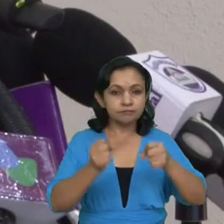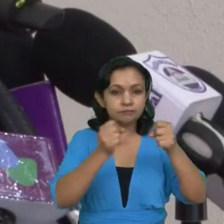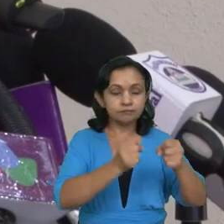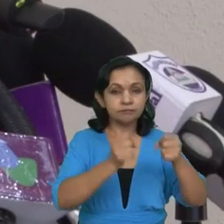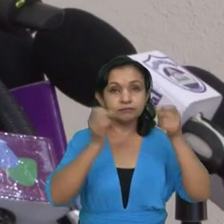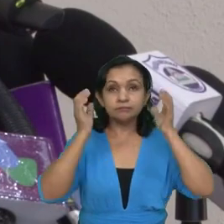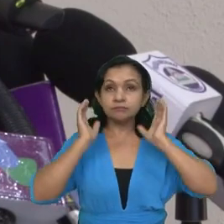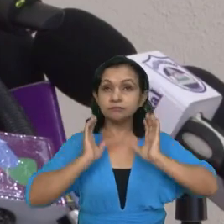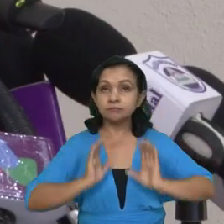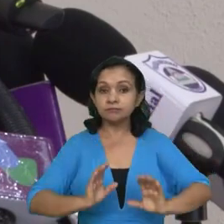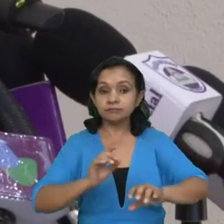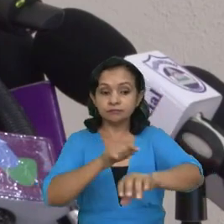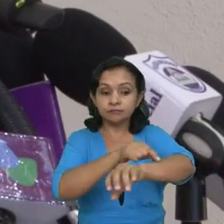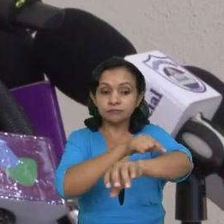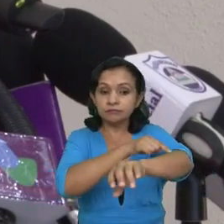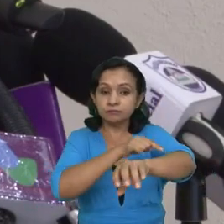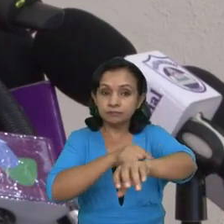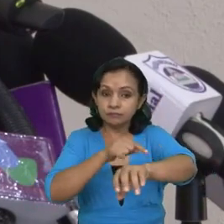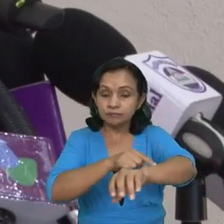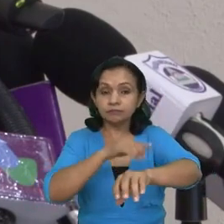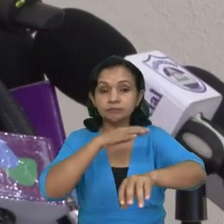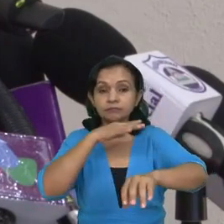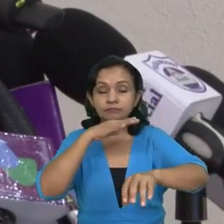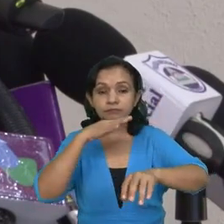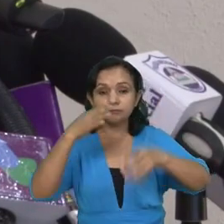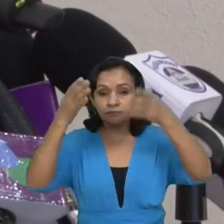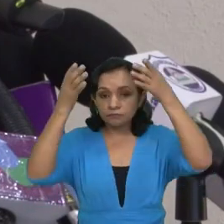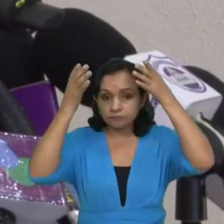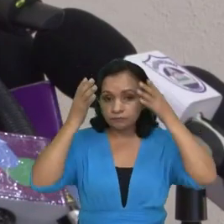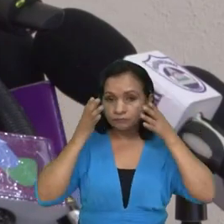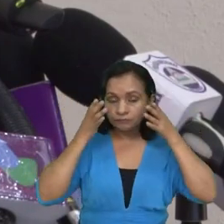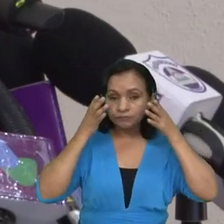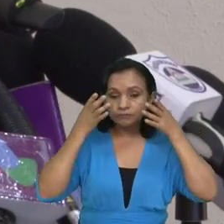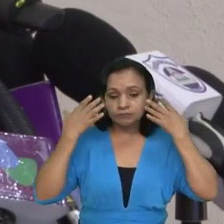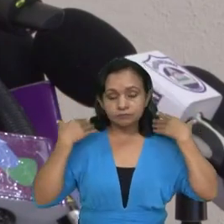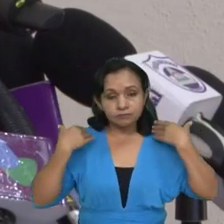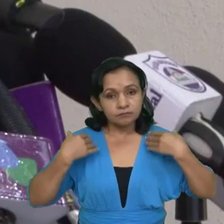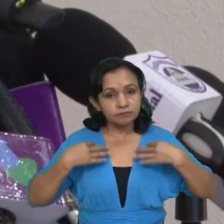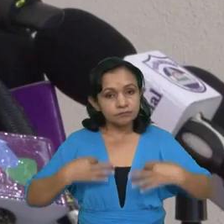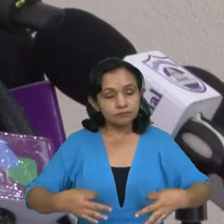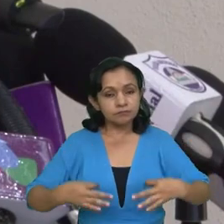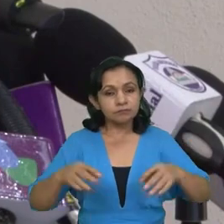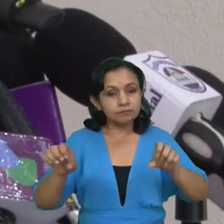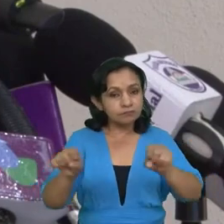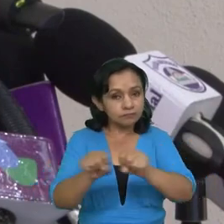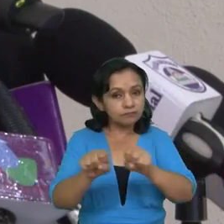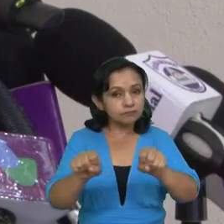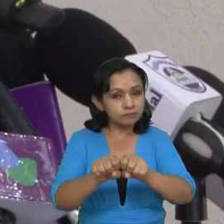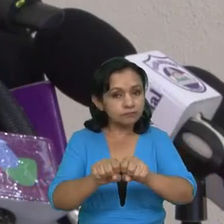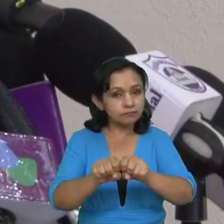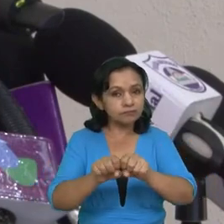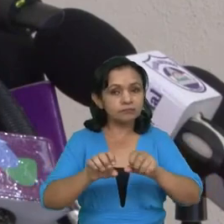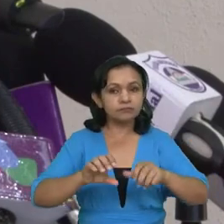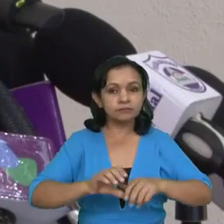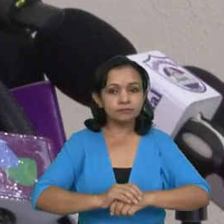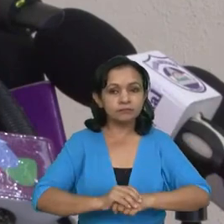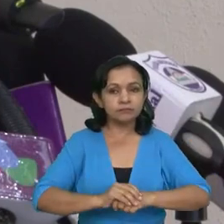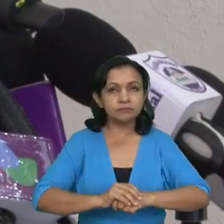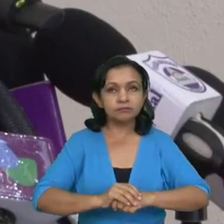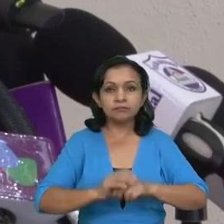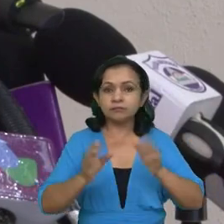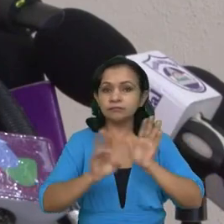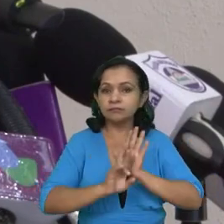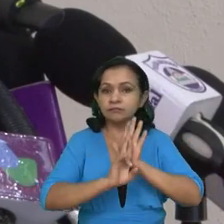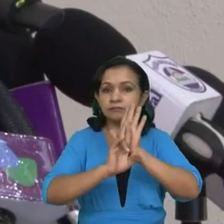física tatuajes color de cascos protectores vestimenta y calzado como